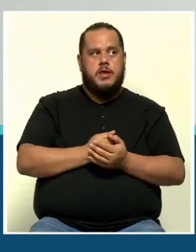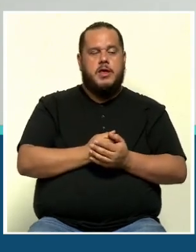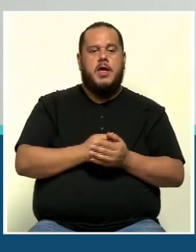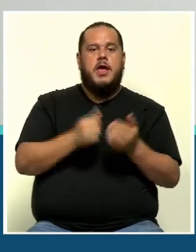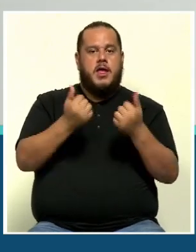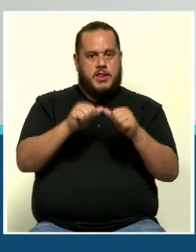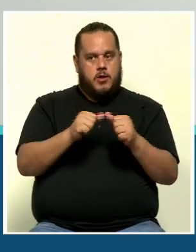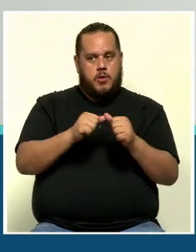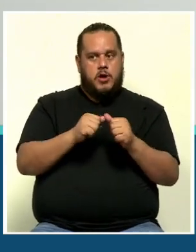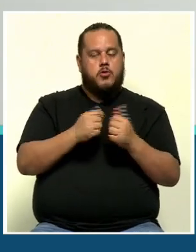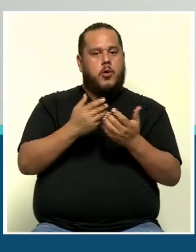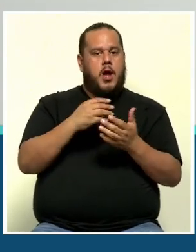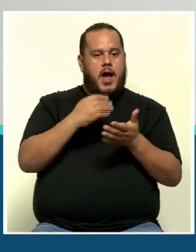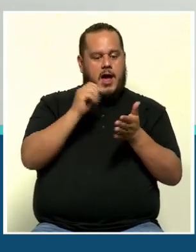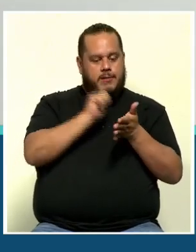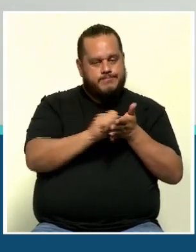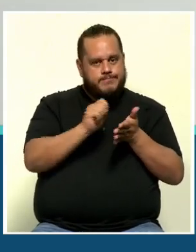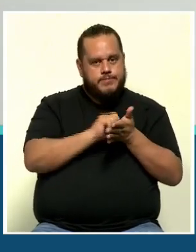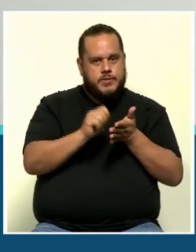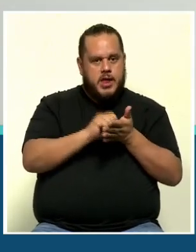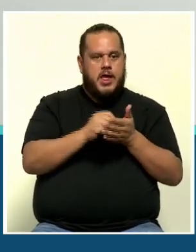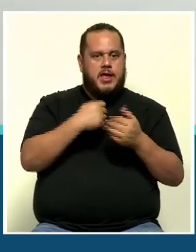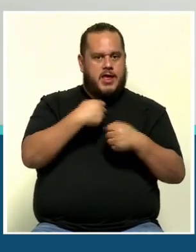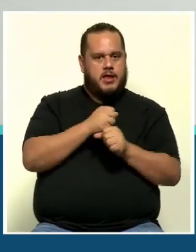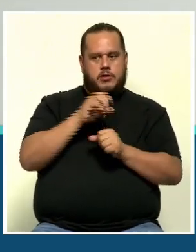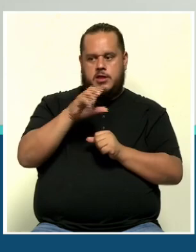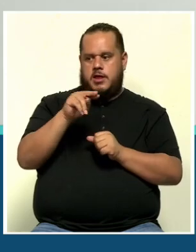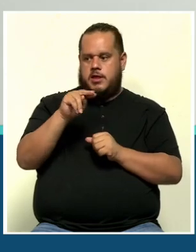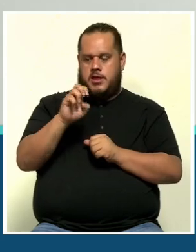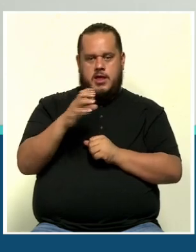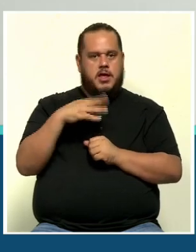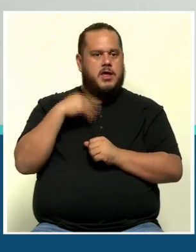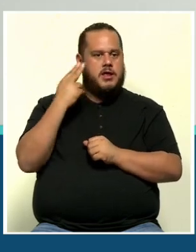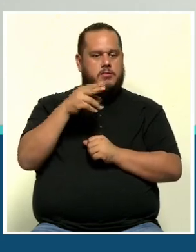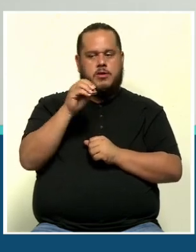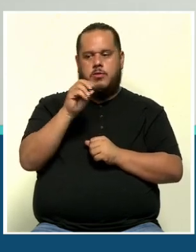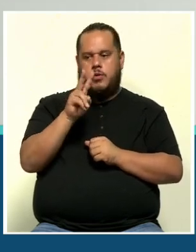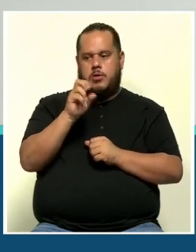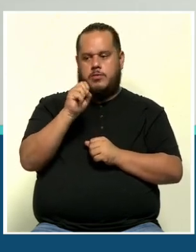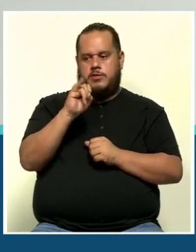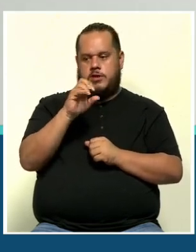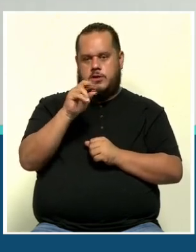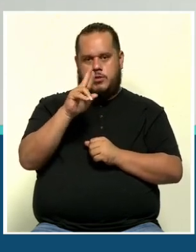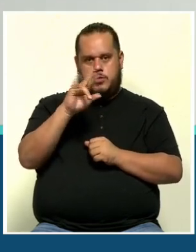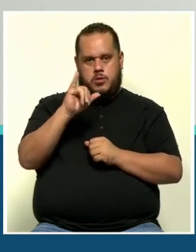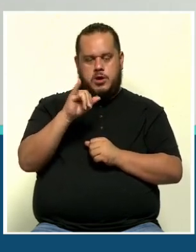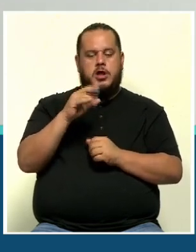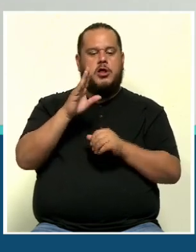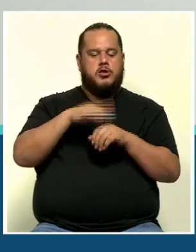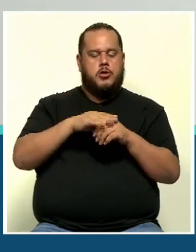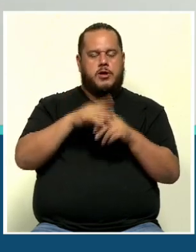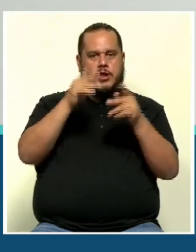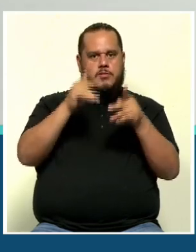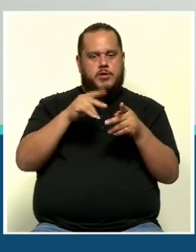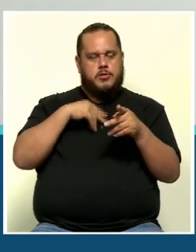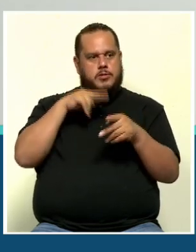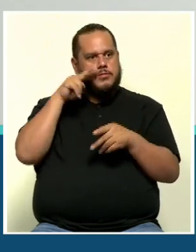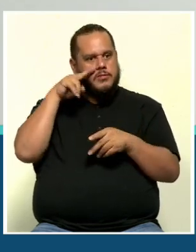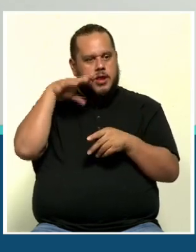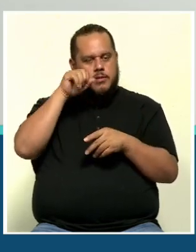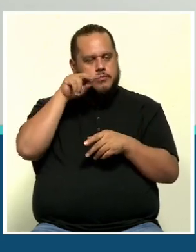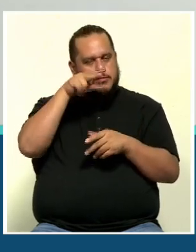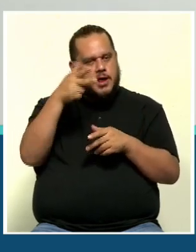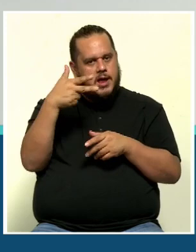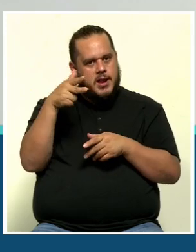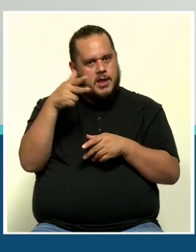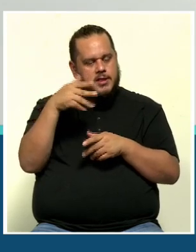al reporte emitido por la Comisión Nacional de Emergencias y el mismo OPSICORI sobre las personas que se captaron a eso de las 6 de la tarde